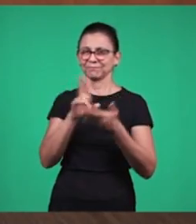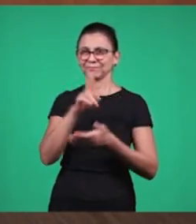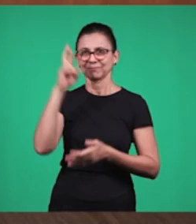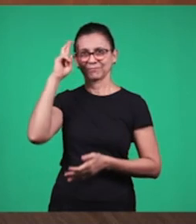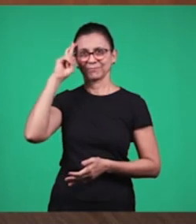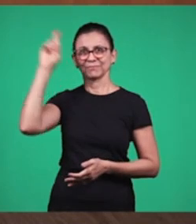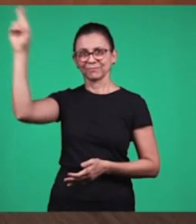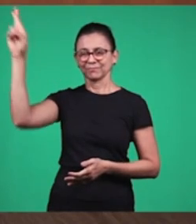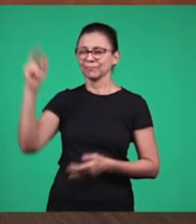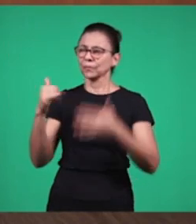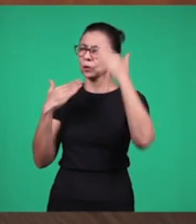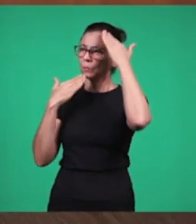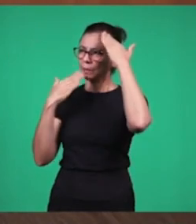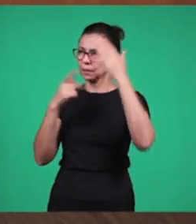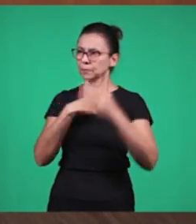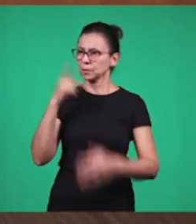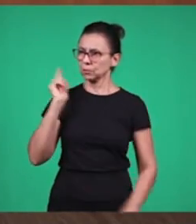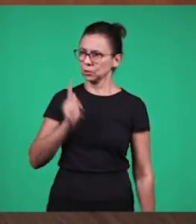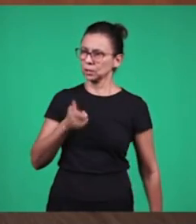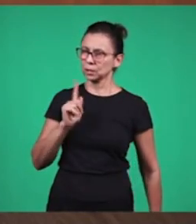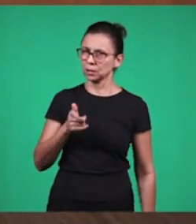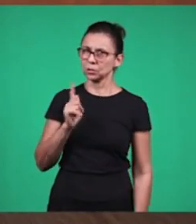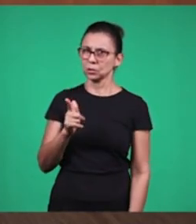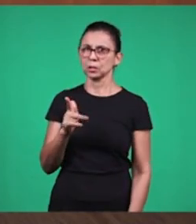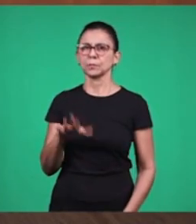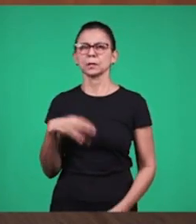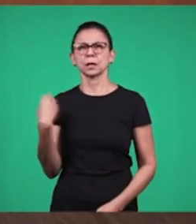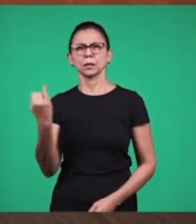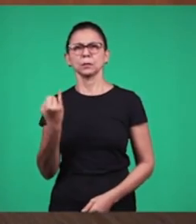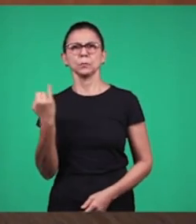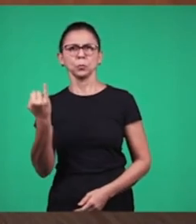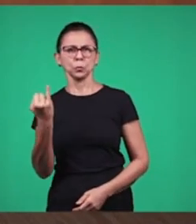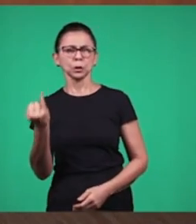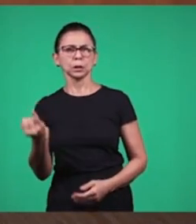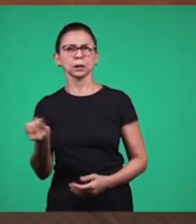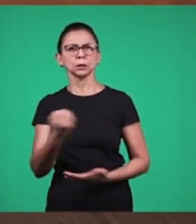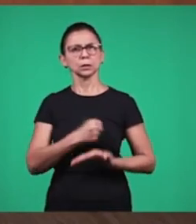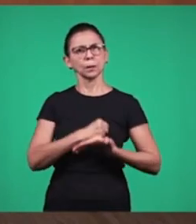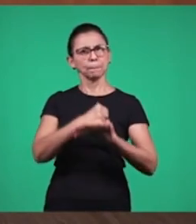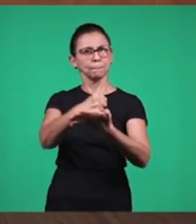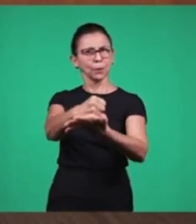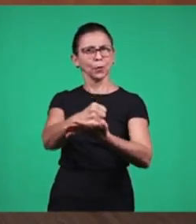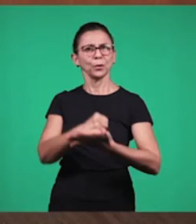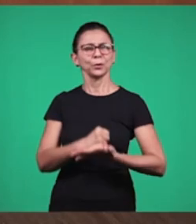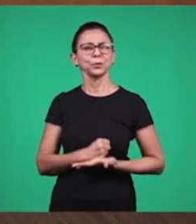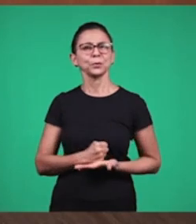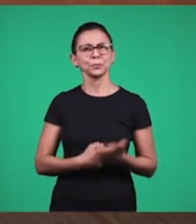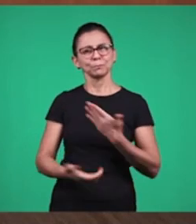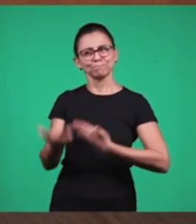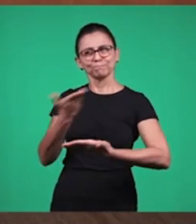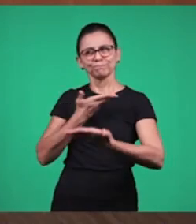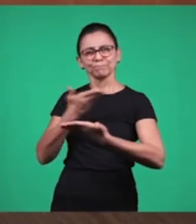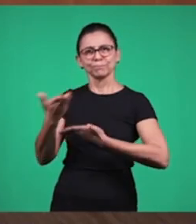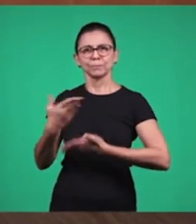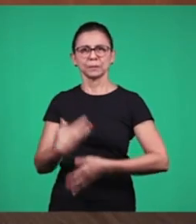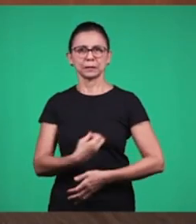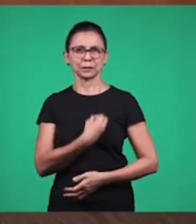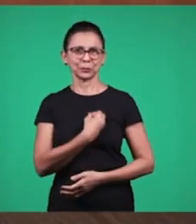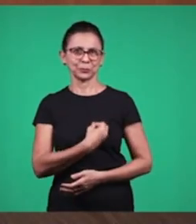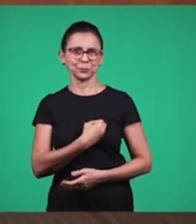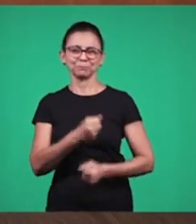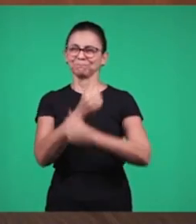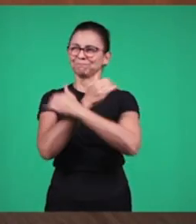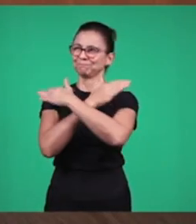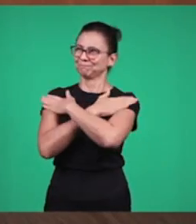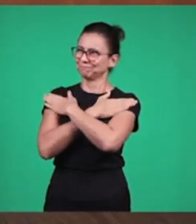Dios. Agradecidos, Pastor Yedelti, por esta valiosa contribución y por su participación con nosotros. Un gran